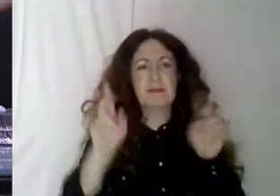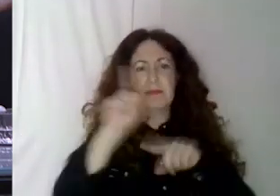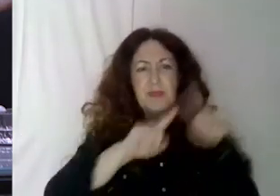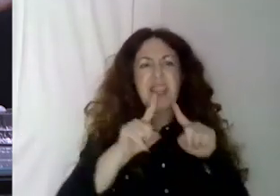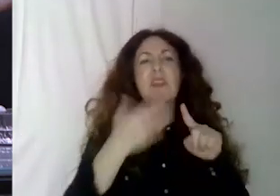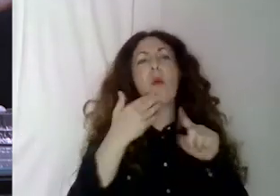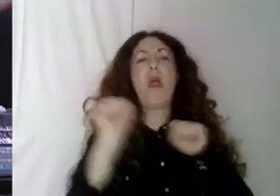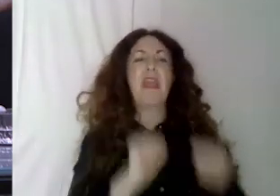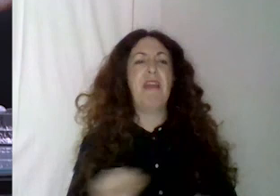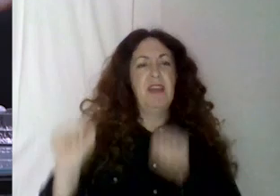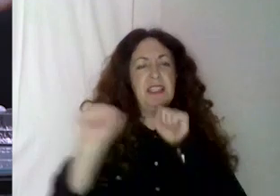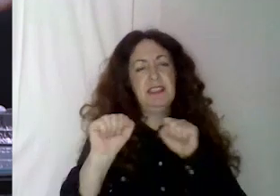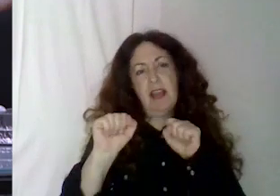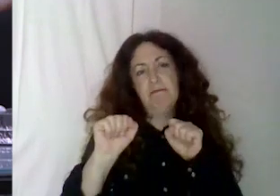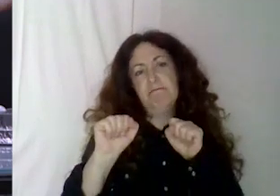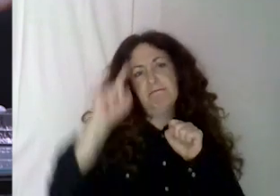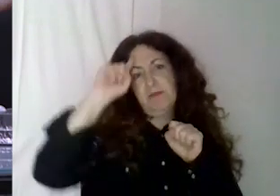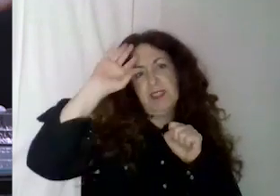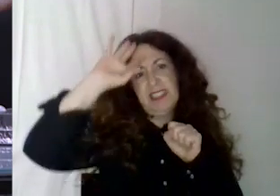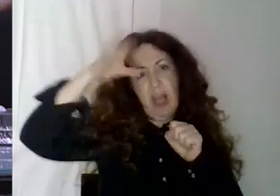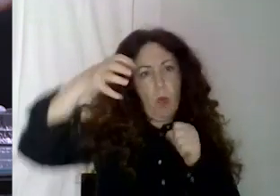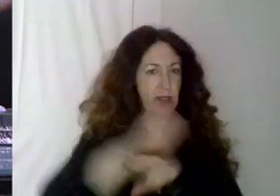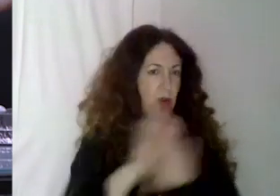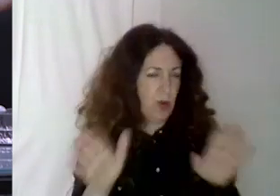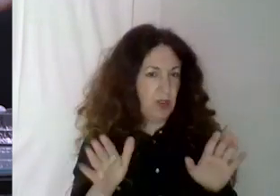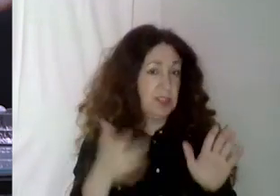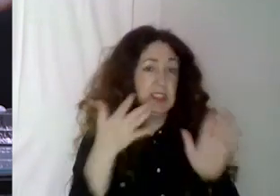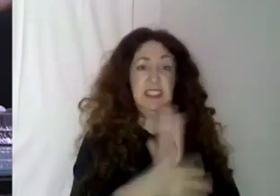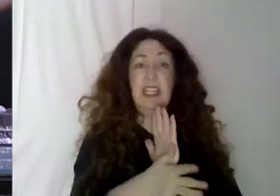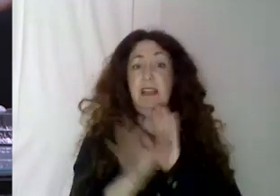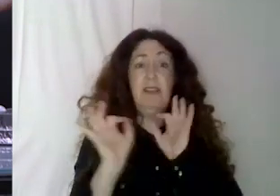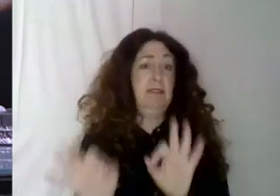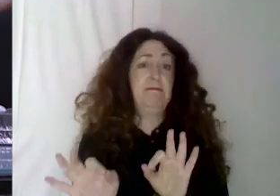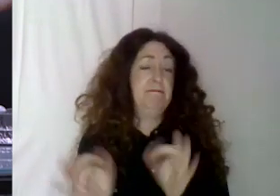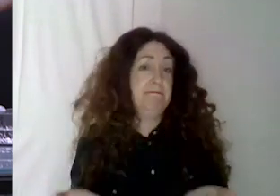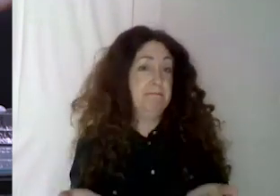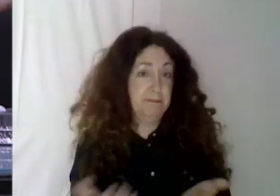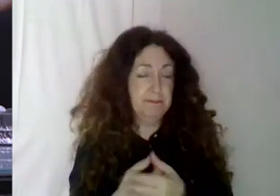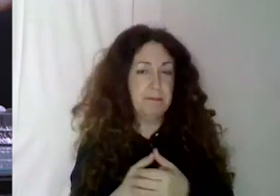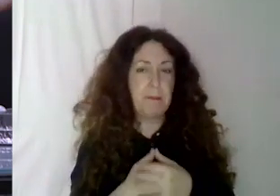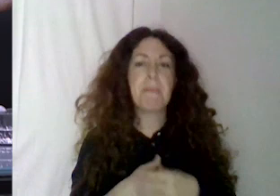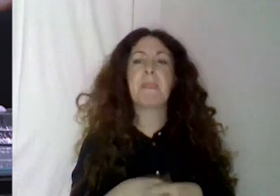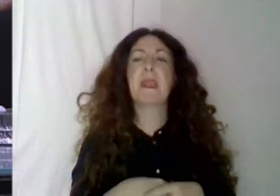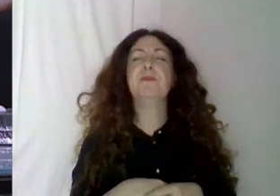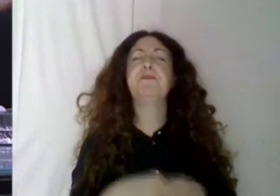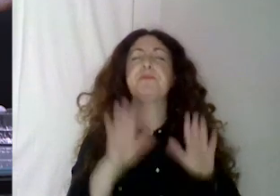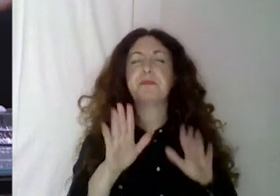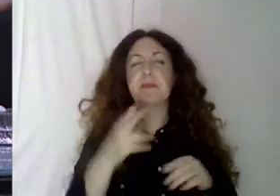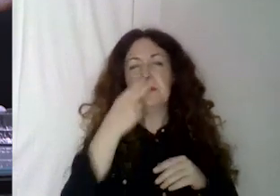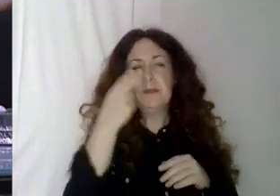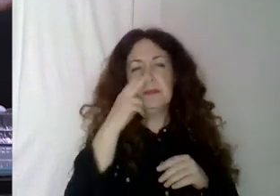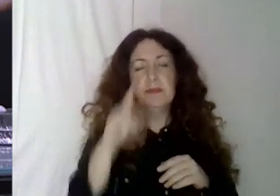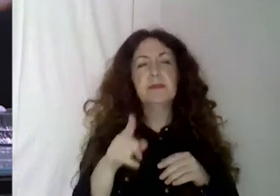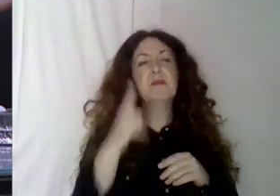pasado por el manicomio, la casa de salud o lo que como cualquiera quiera llamarlo, vuelve a revivirlo, o sea, como Gesualdo